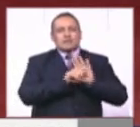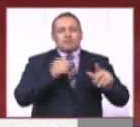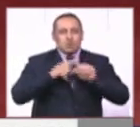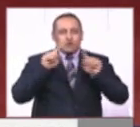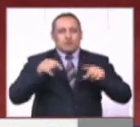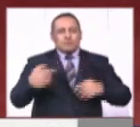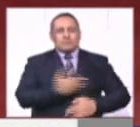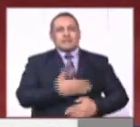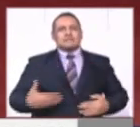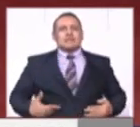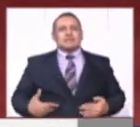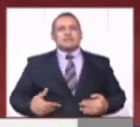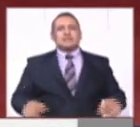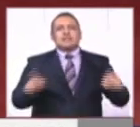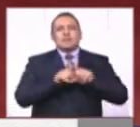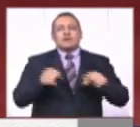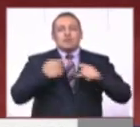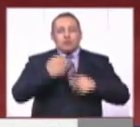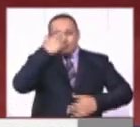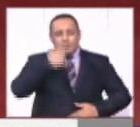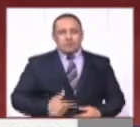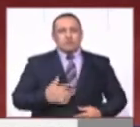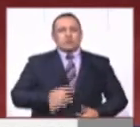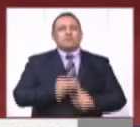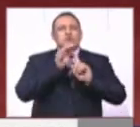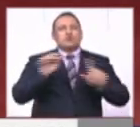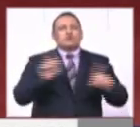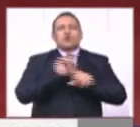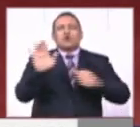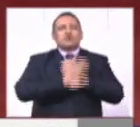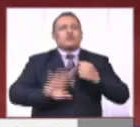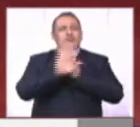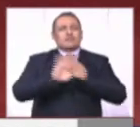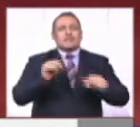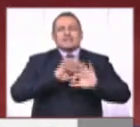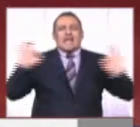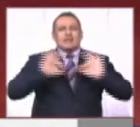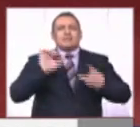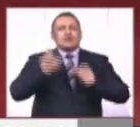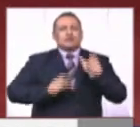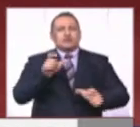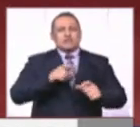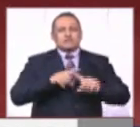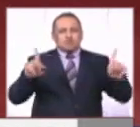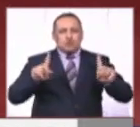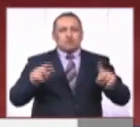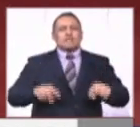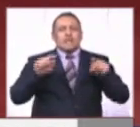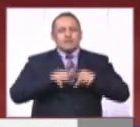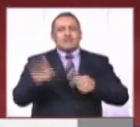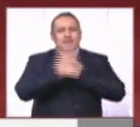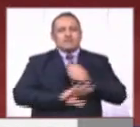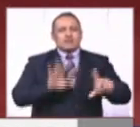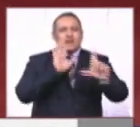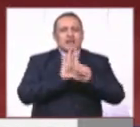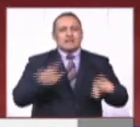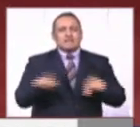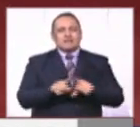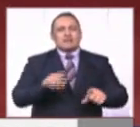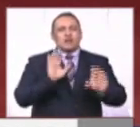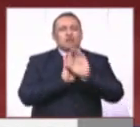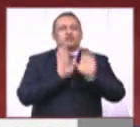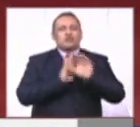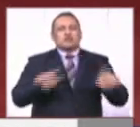lo tanto presidente por por mis principios no es que yo defienda a ninguna persona sino defiendo a la ley defiendo la